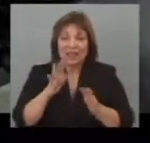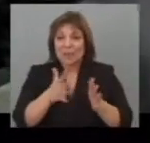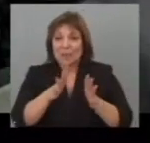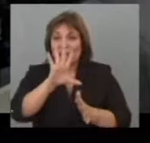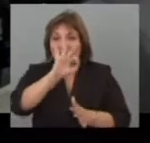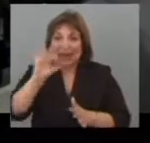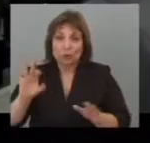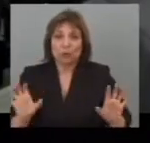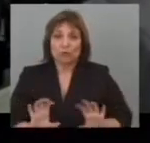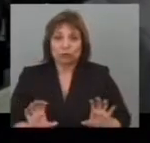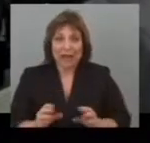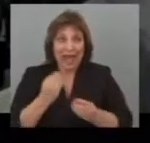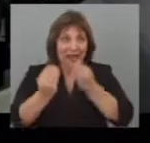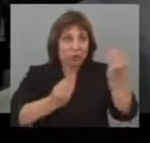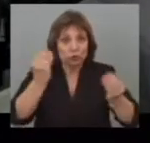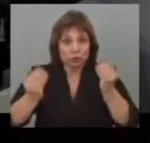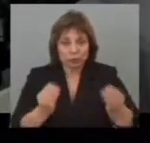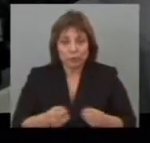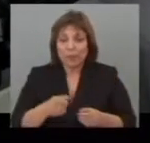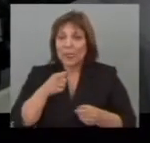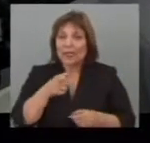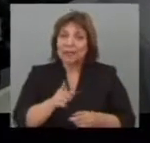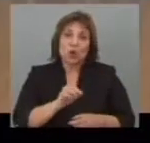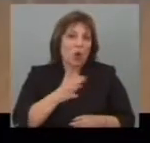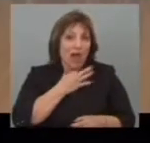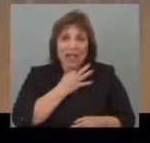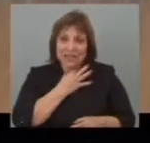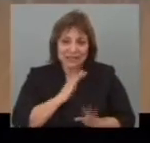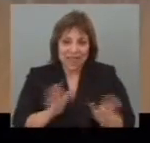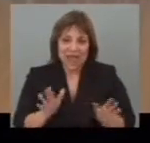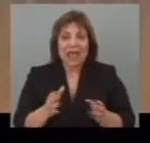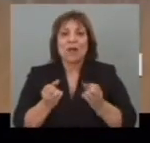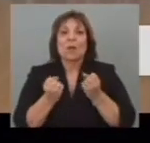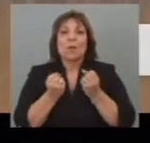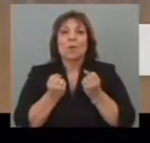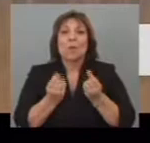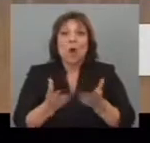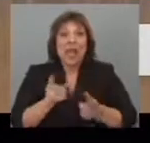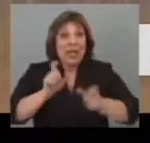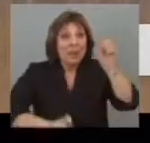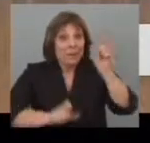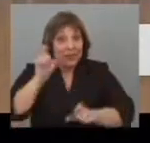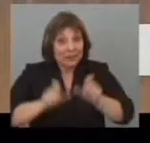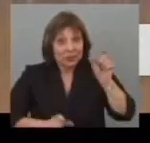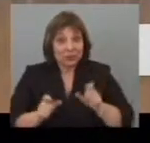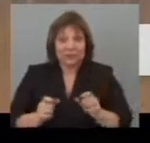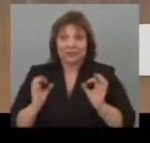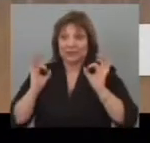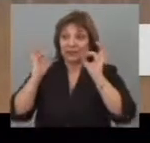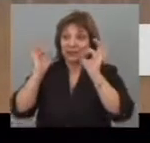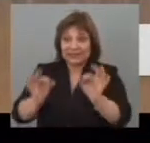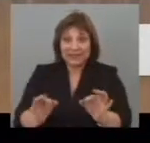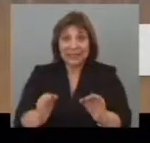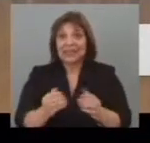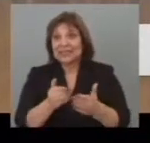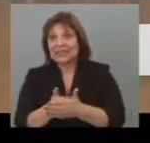de 500 funcionarios. Nosotros consideramos que eso no alcanza porque las personas llegan al lugar más